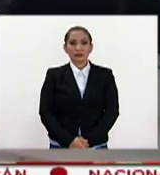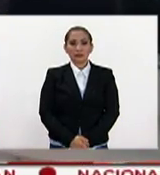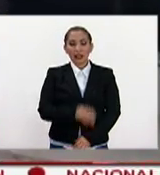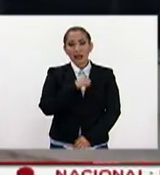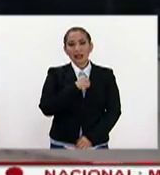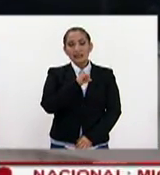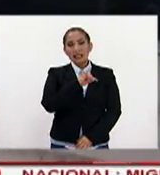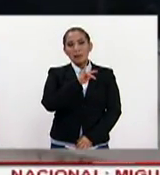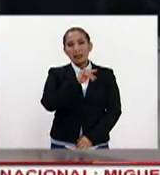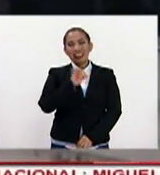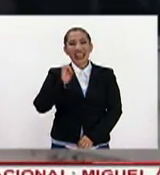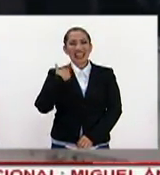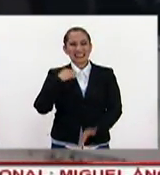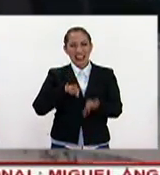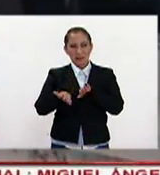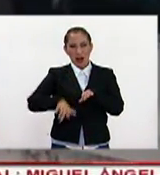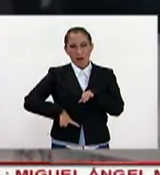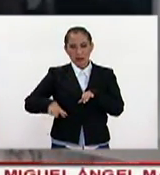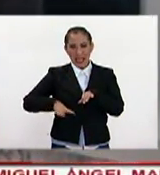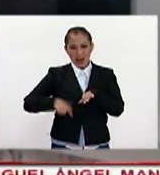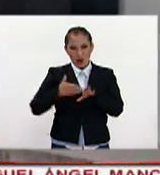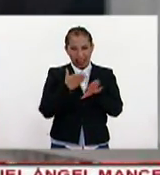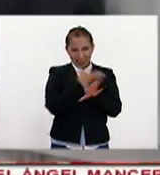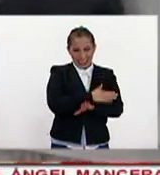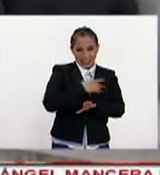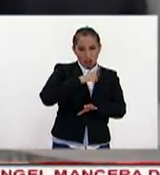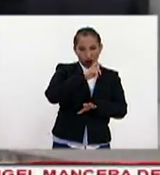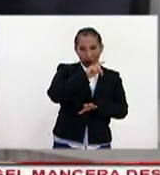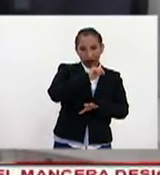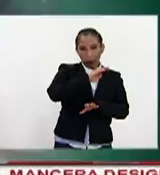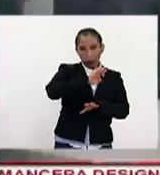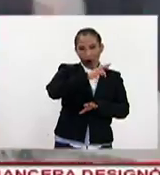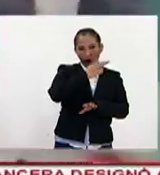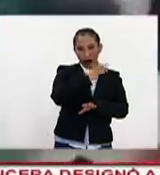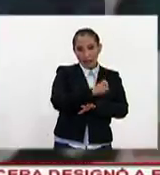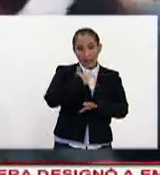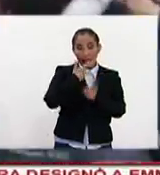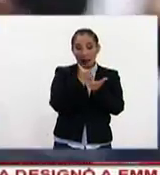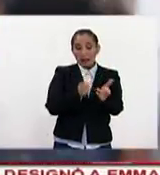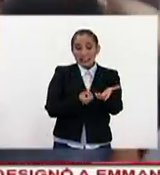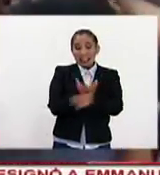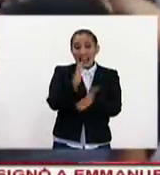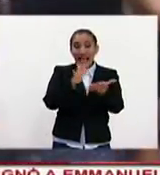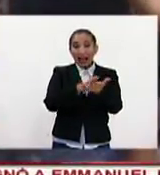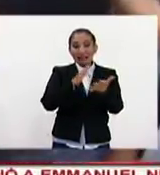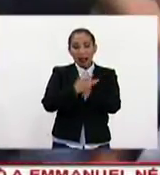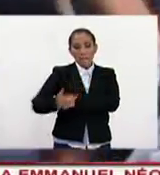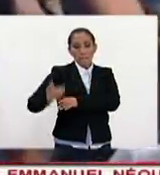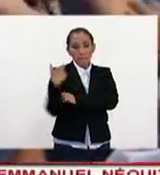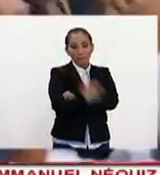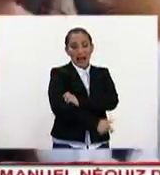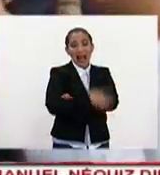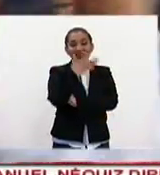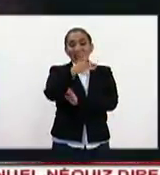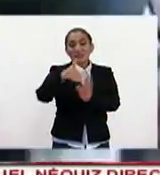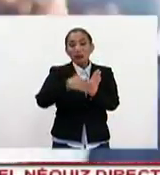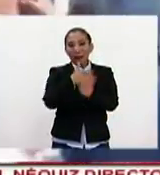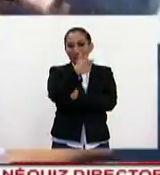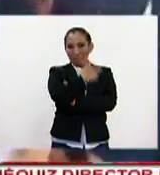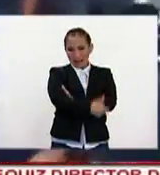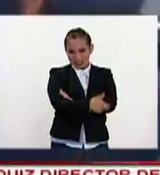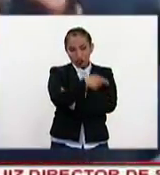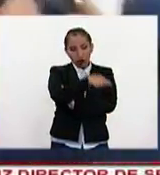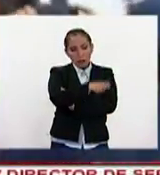Hercé Barrón Barrera, exfuncionario durante la administración de Roberto Borge, fue liberado luego de pagar una fianza de 10,000